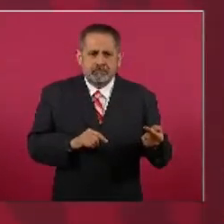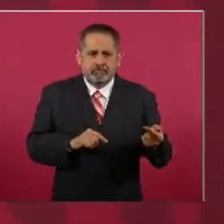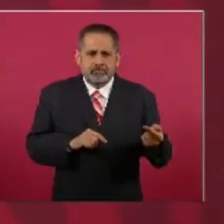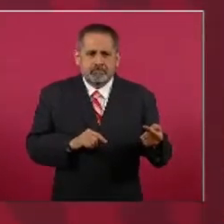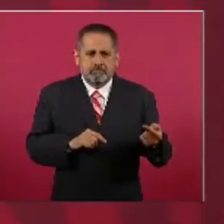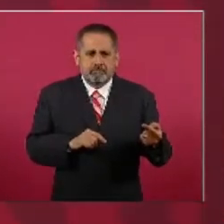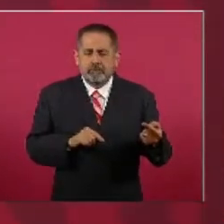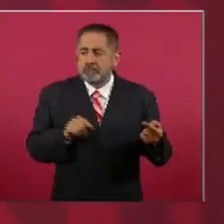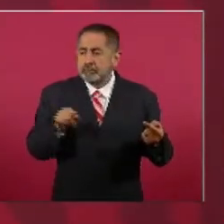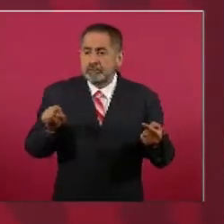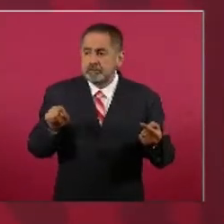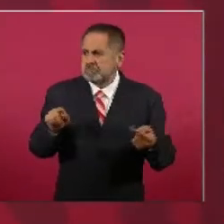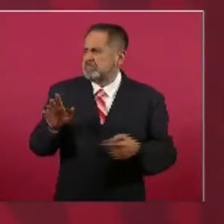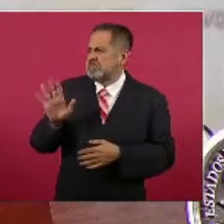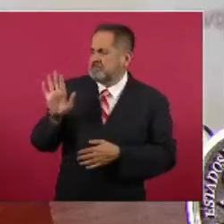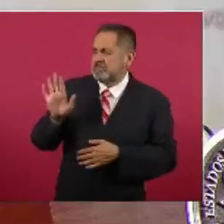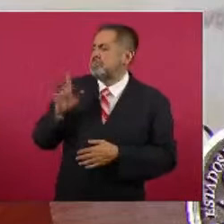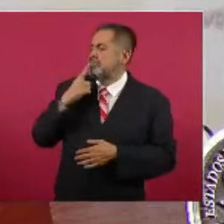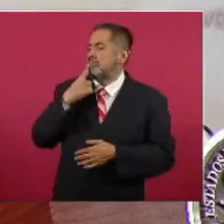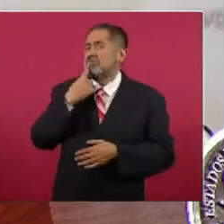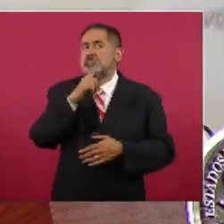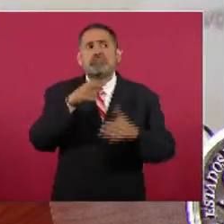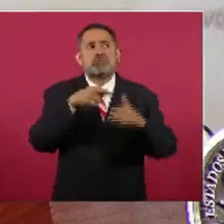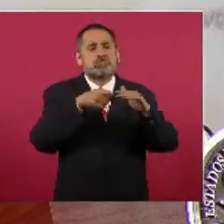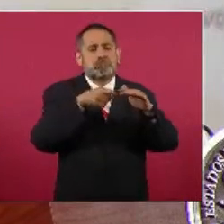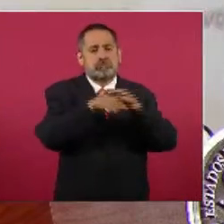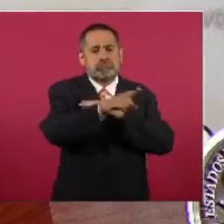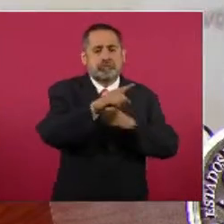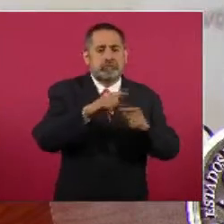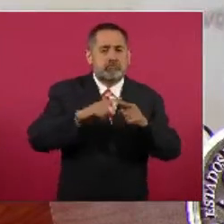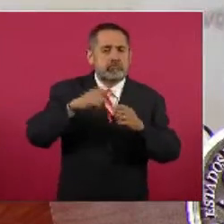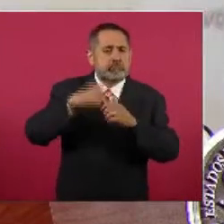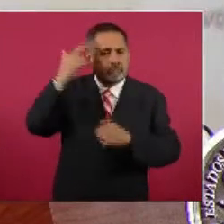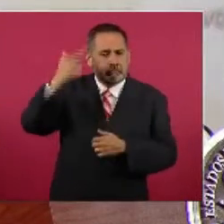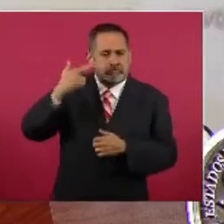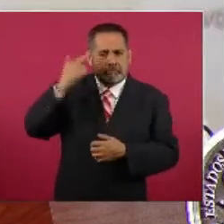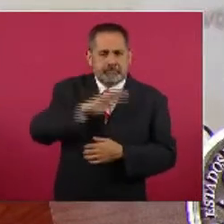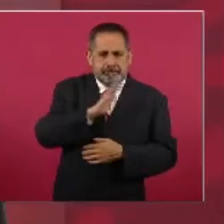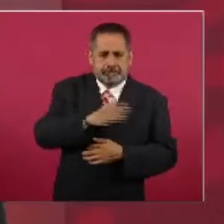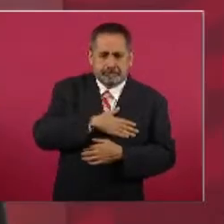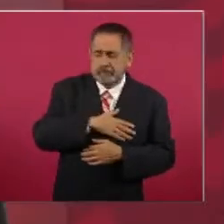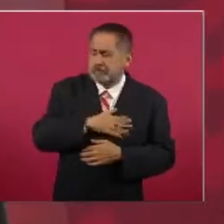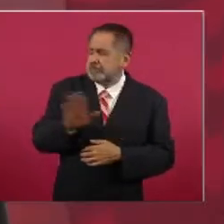fue acusarle con el rey de españa